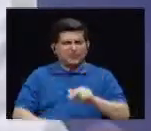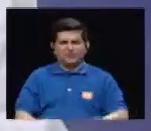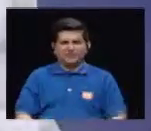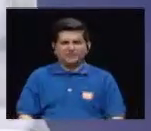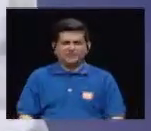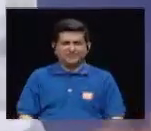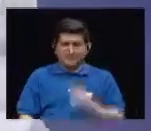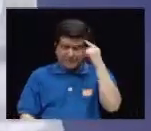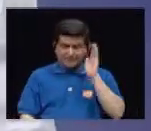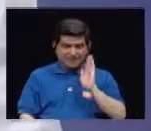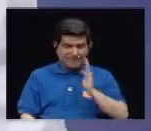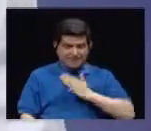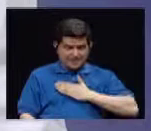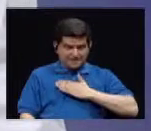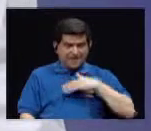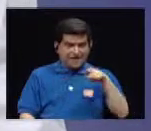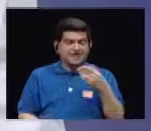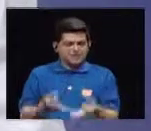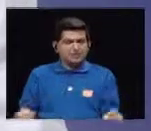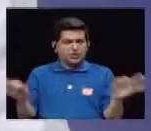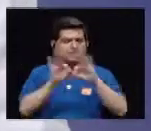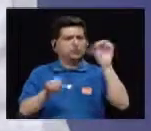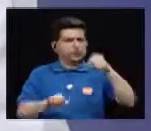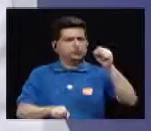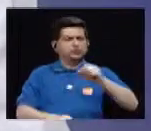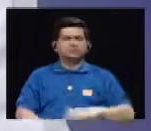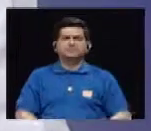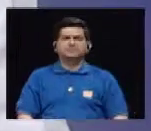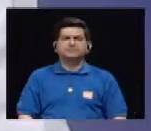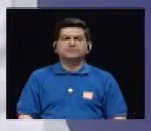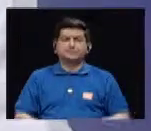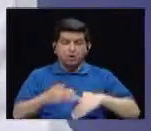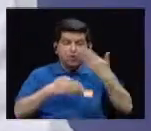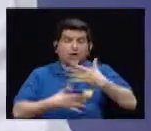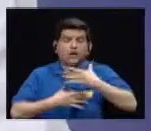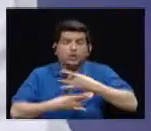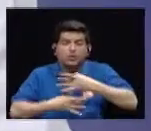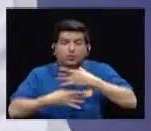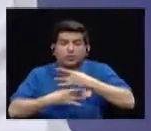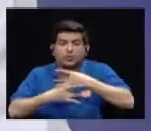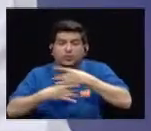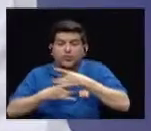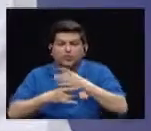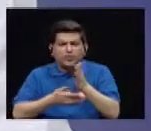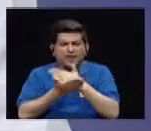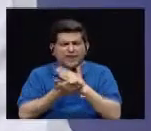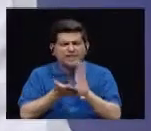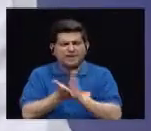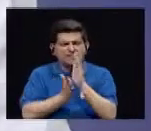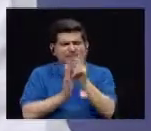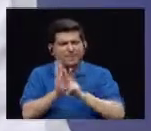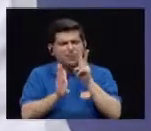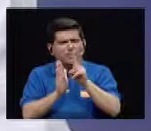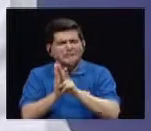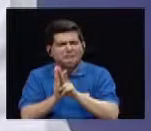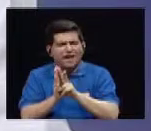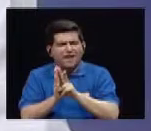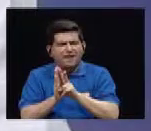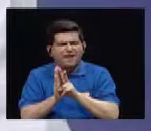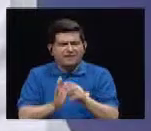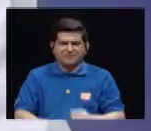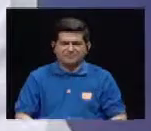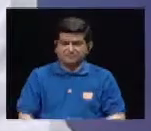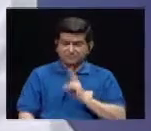que para mí este es mucho más importante. Y después me fui interesando en el aspecto documental.